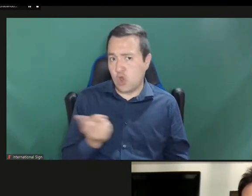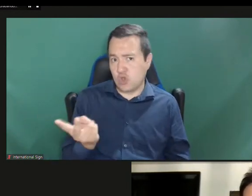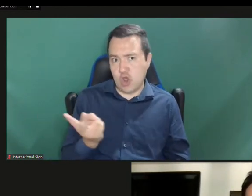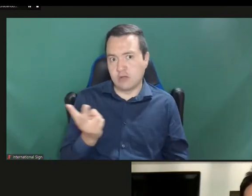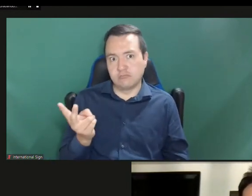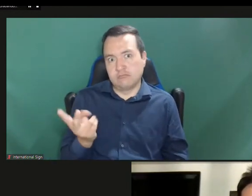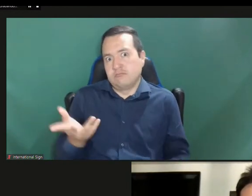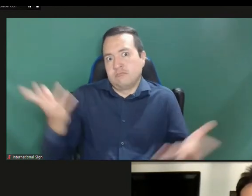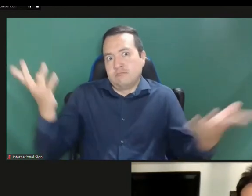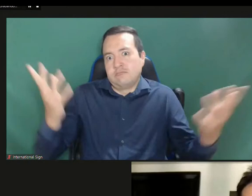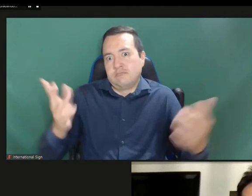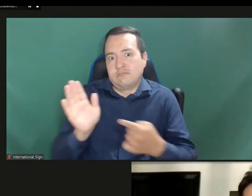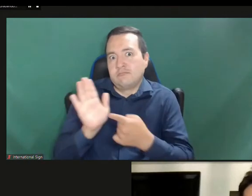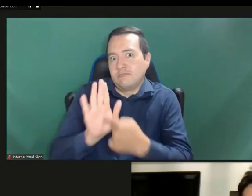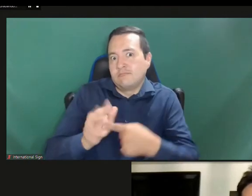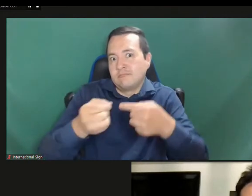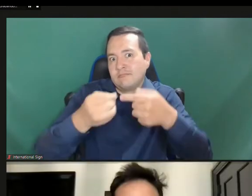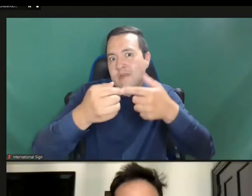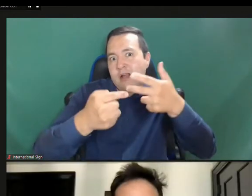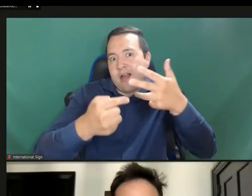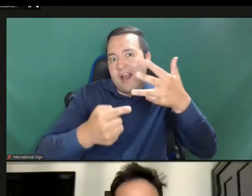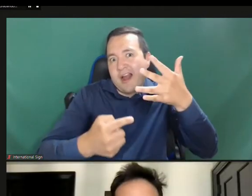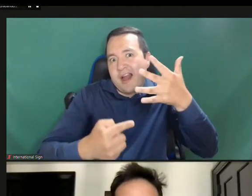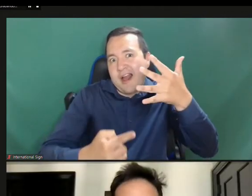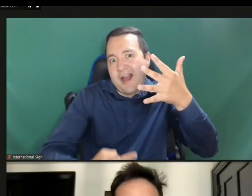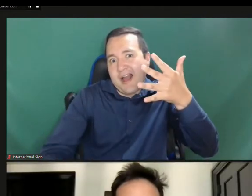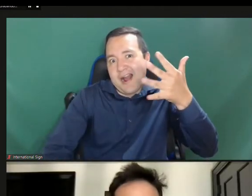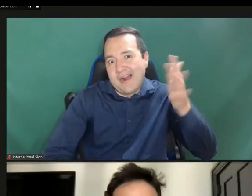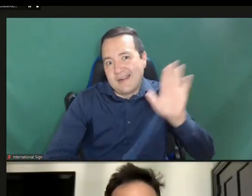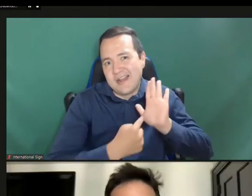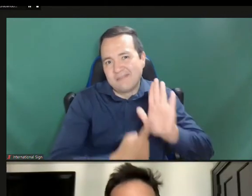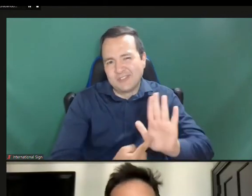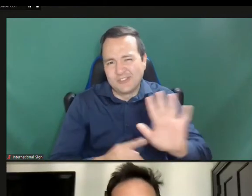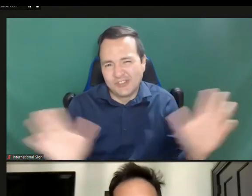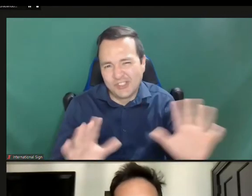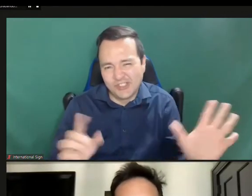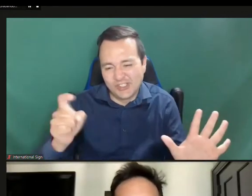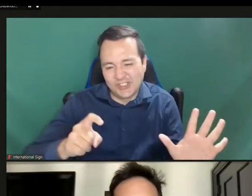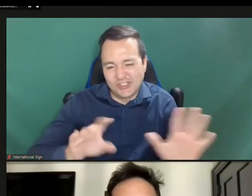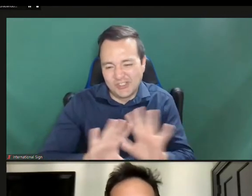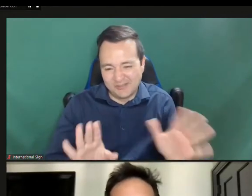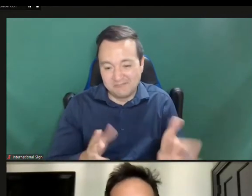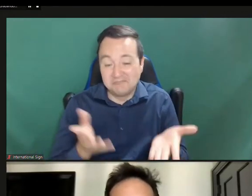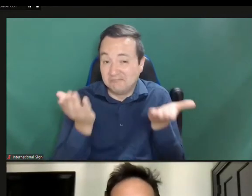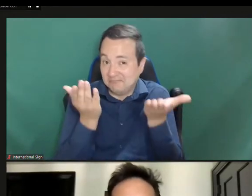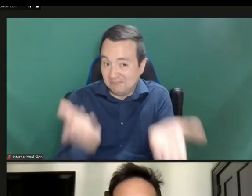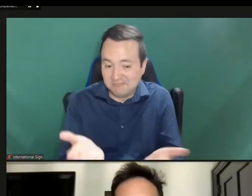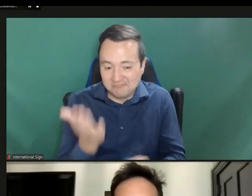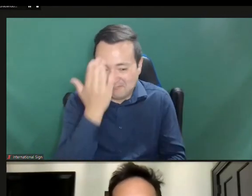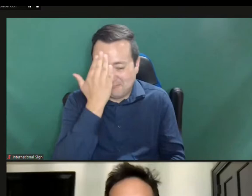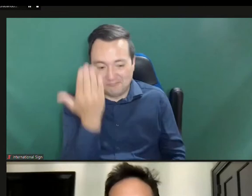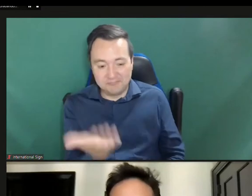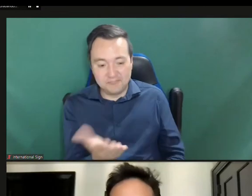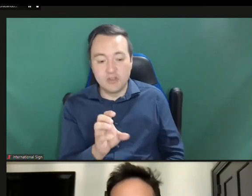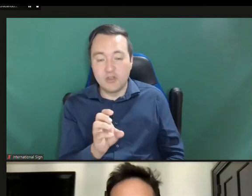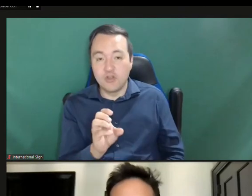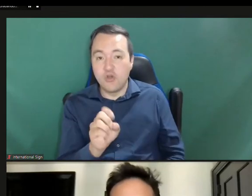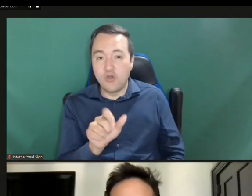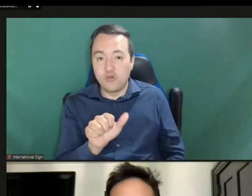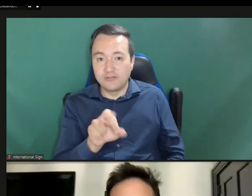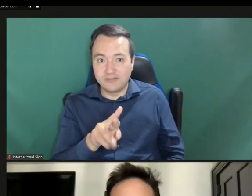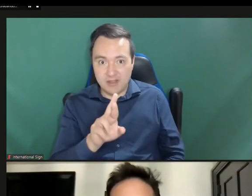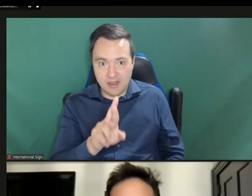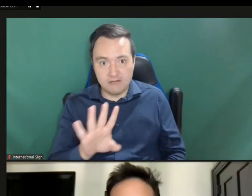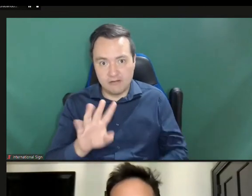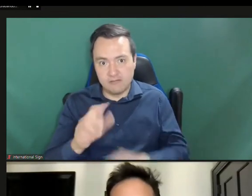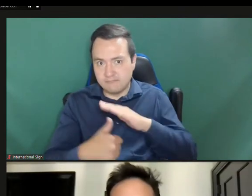merecen si pero no necesitan mucha presentación en nuestra región pero bueno oscar como decía el director de la